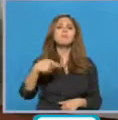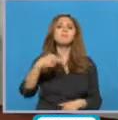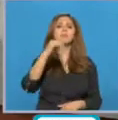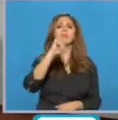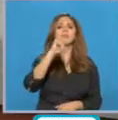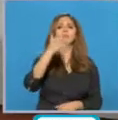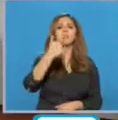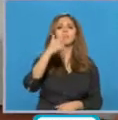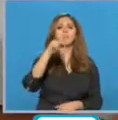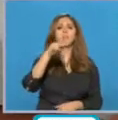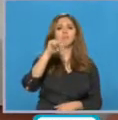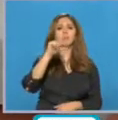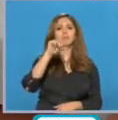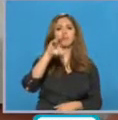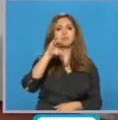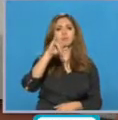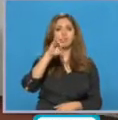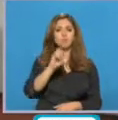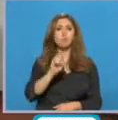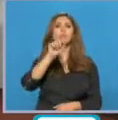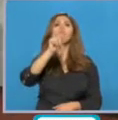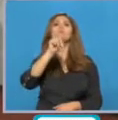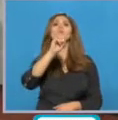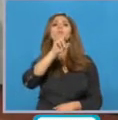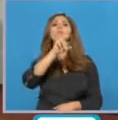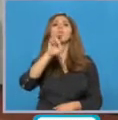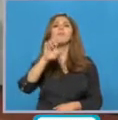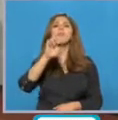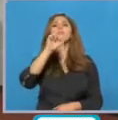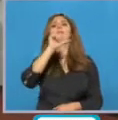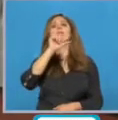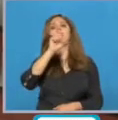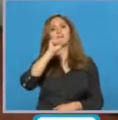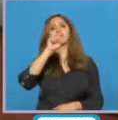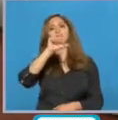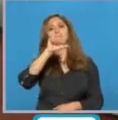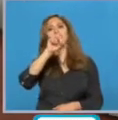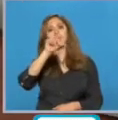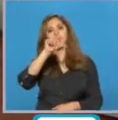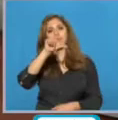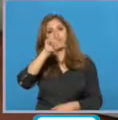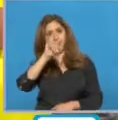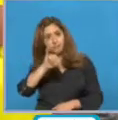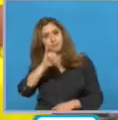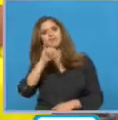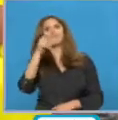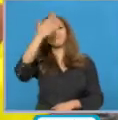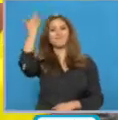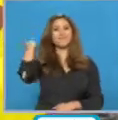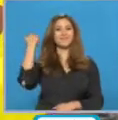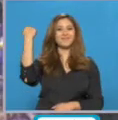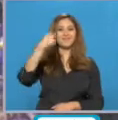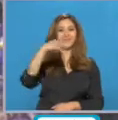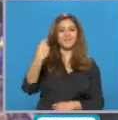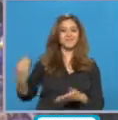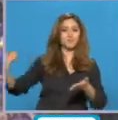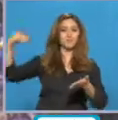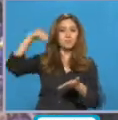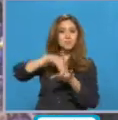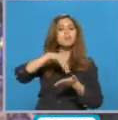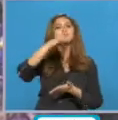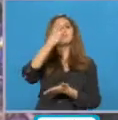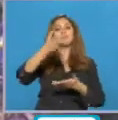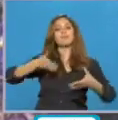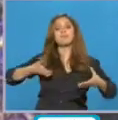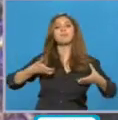Torres Adalid. Ah, claro. Todos hemos pasado por ahí. Oye, Acá de o más Torres bien Adalid. después le pusieron así a la calle por él, ¿verdad? Me Claro, imagino. por supuesto. Y entonces,